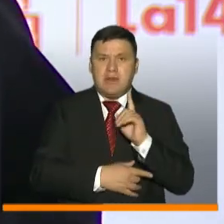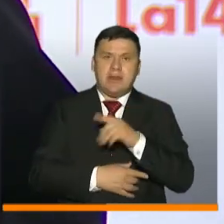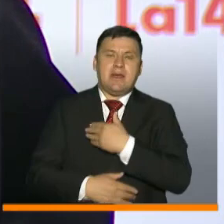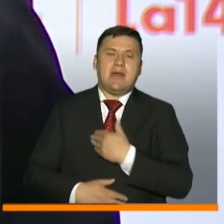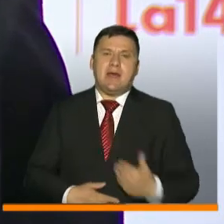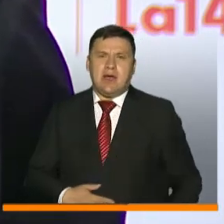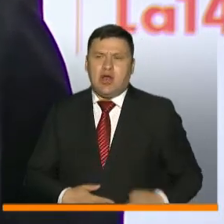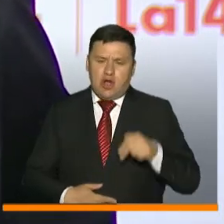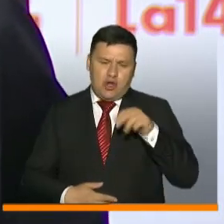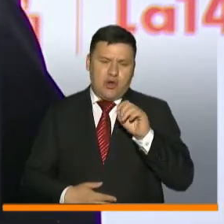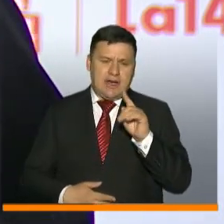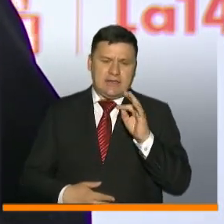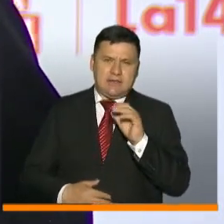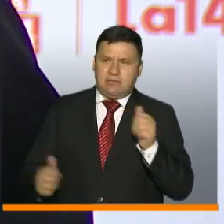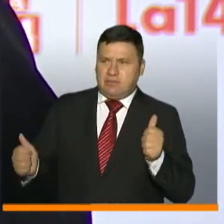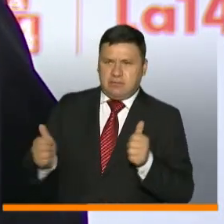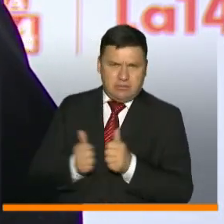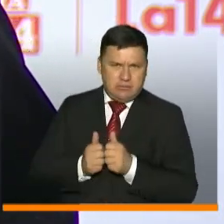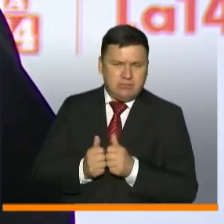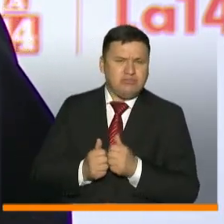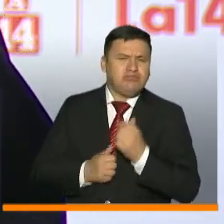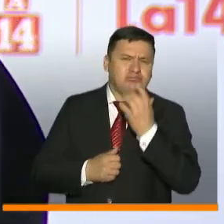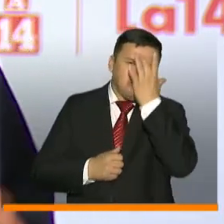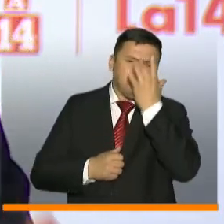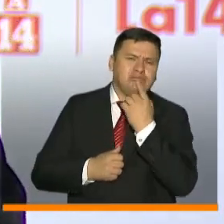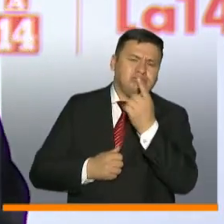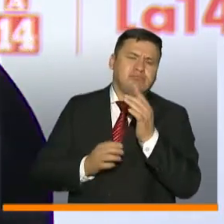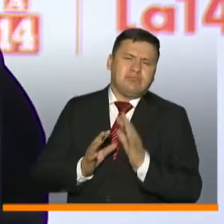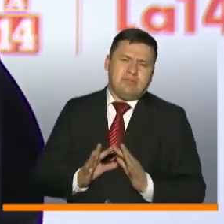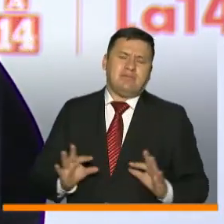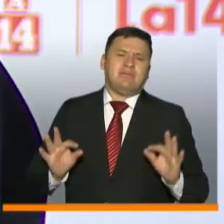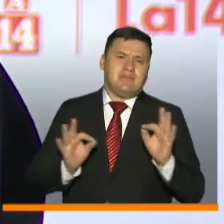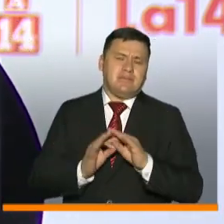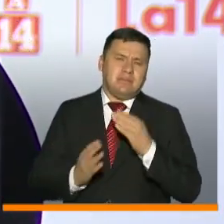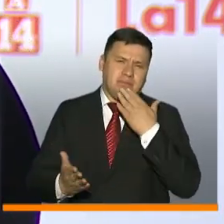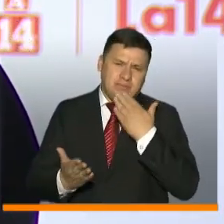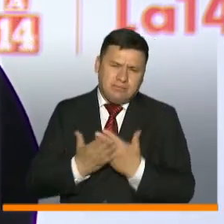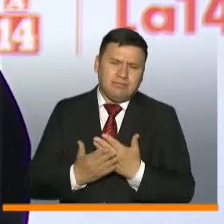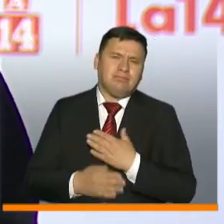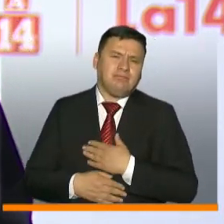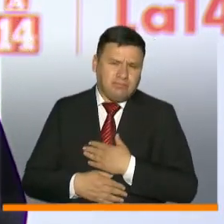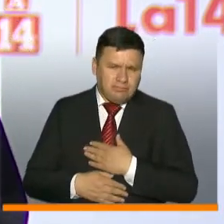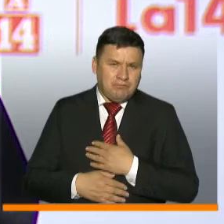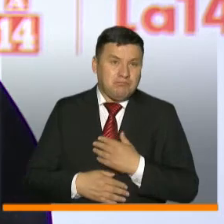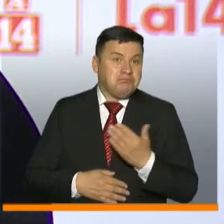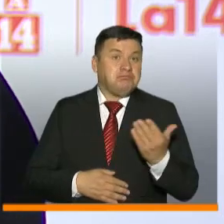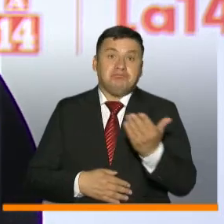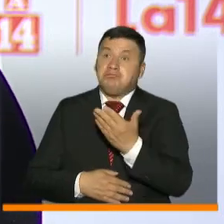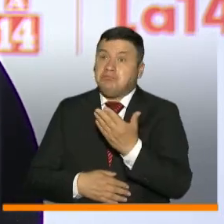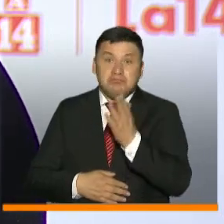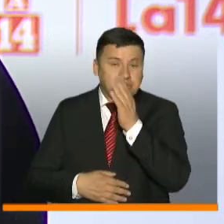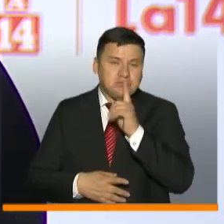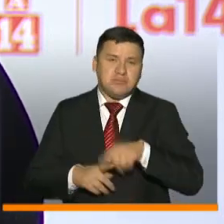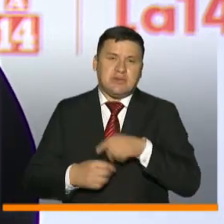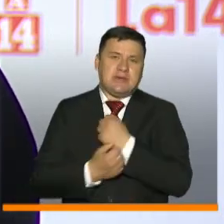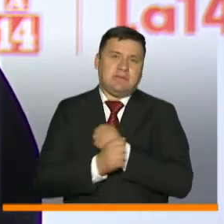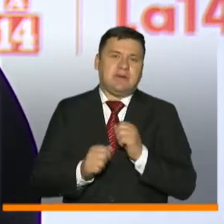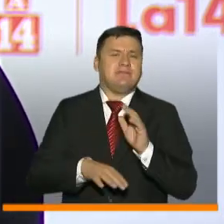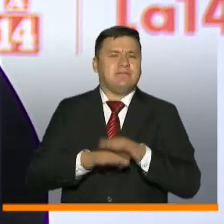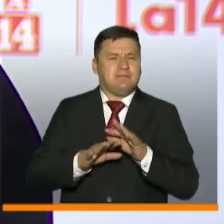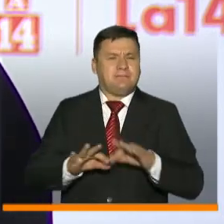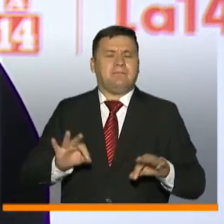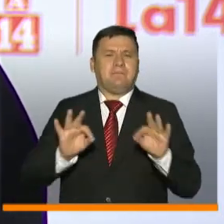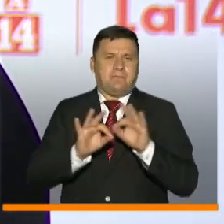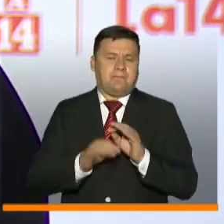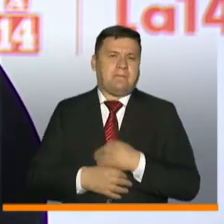presidente Novartis. Y los menciono porque es importante dar las gracias. De alguna manera, sin ustedes sería imposible. Pero quiero recalcar